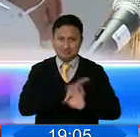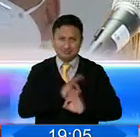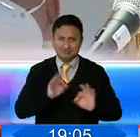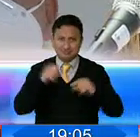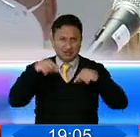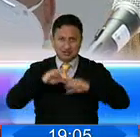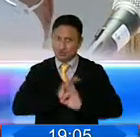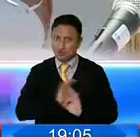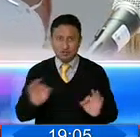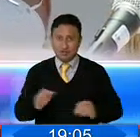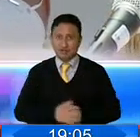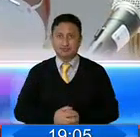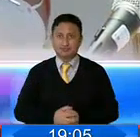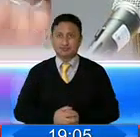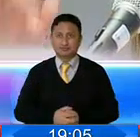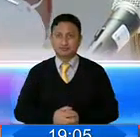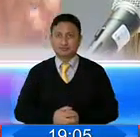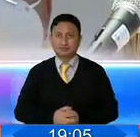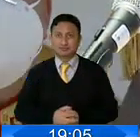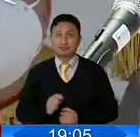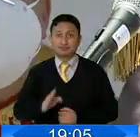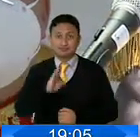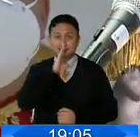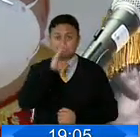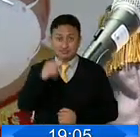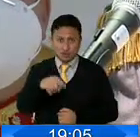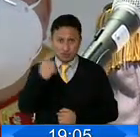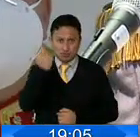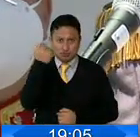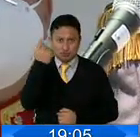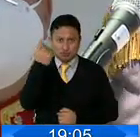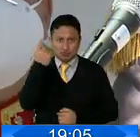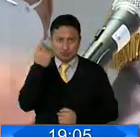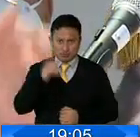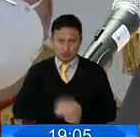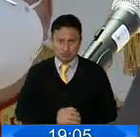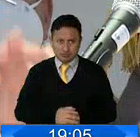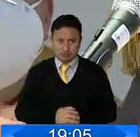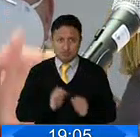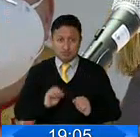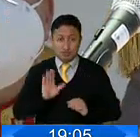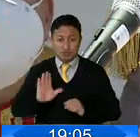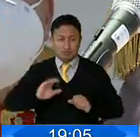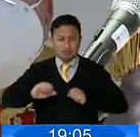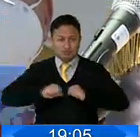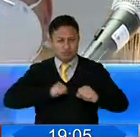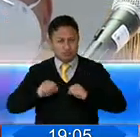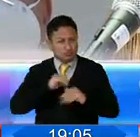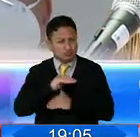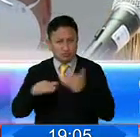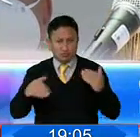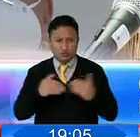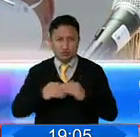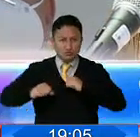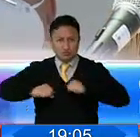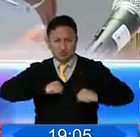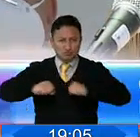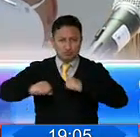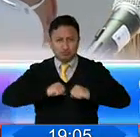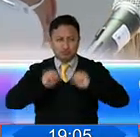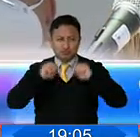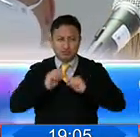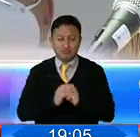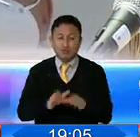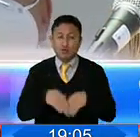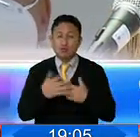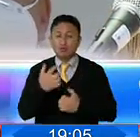exigir. Debemos ser conscientes de los esfuerzos que se hacen para